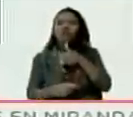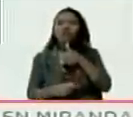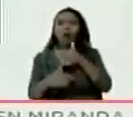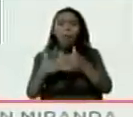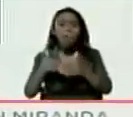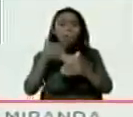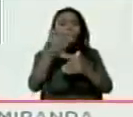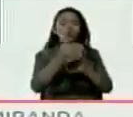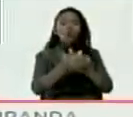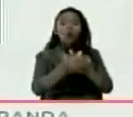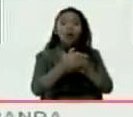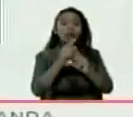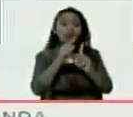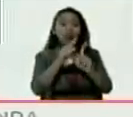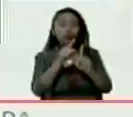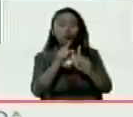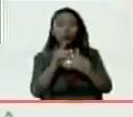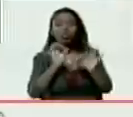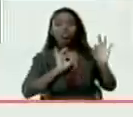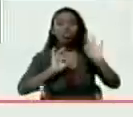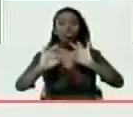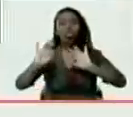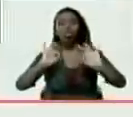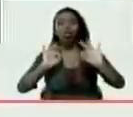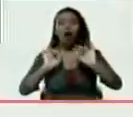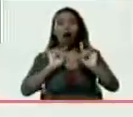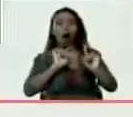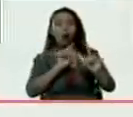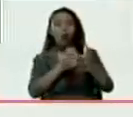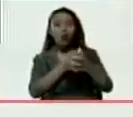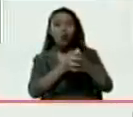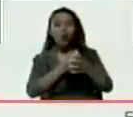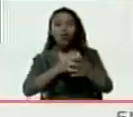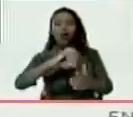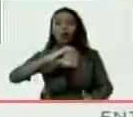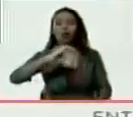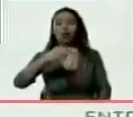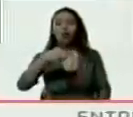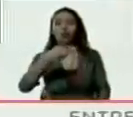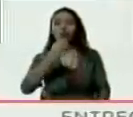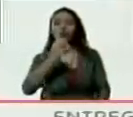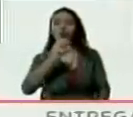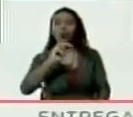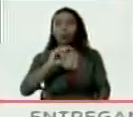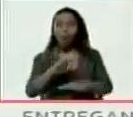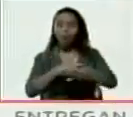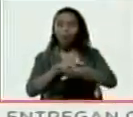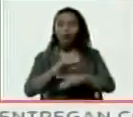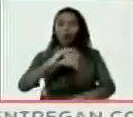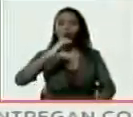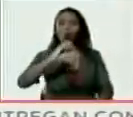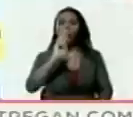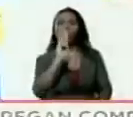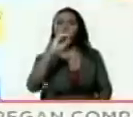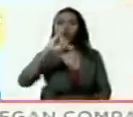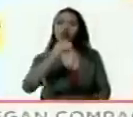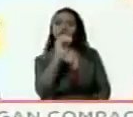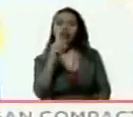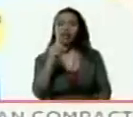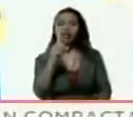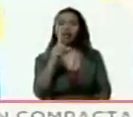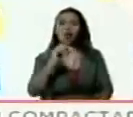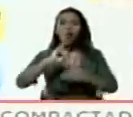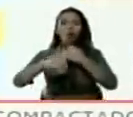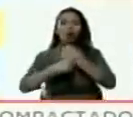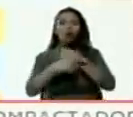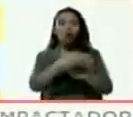Después de su proeza, allí en el sector del Cují de Barquisimeto, Juan Guaidó se retiró a sus aposentos en el